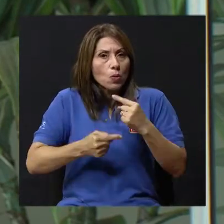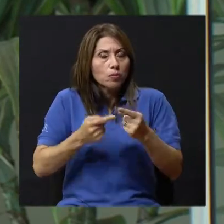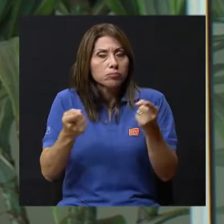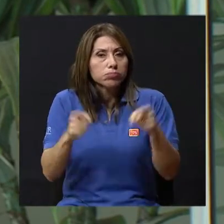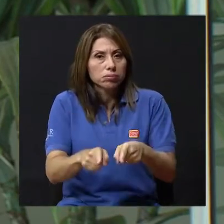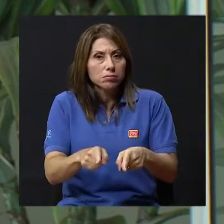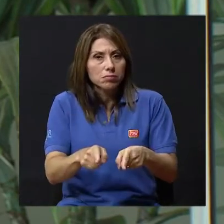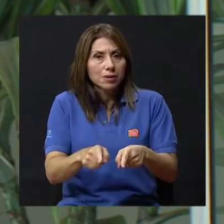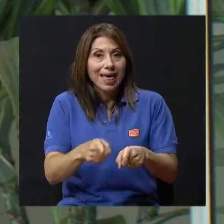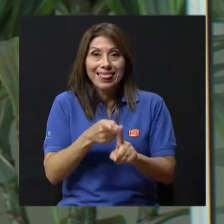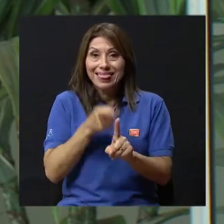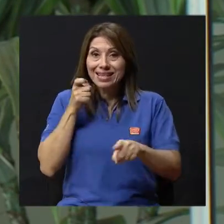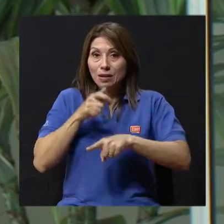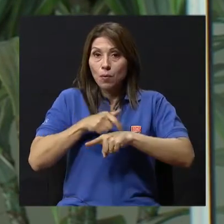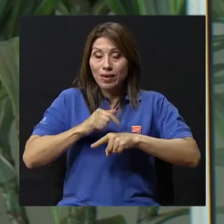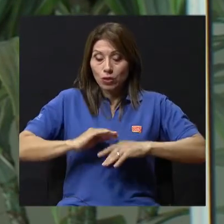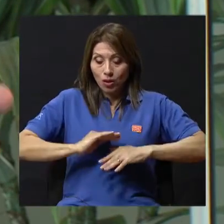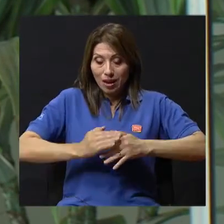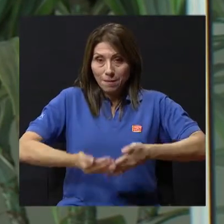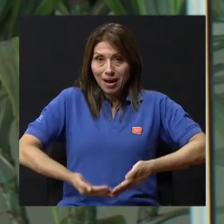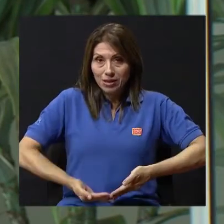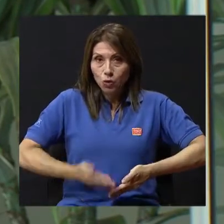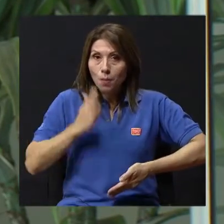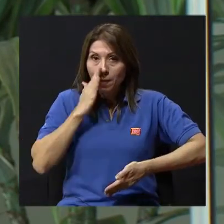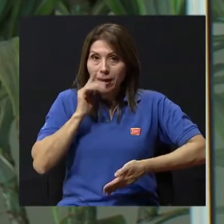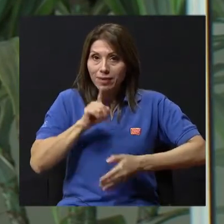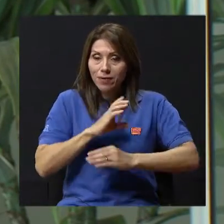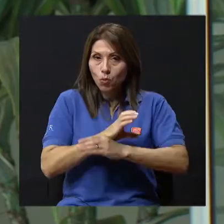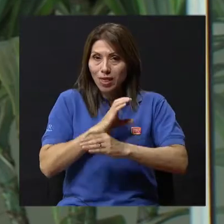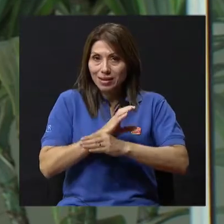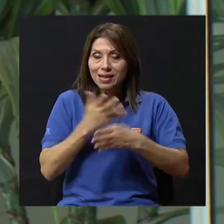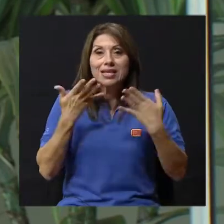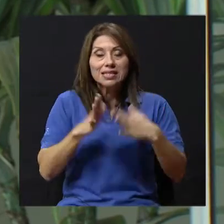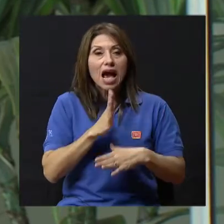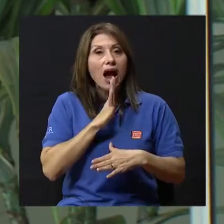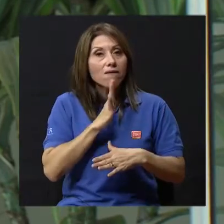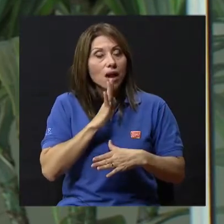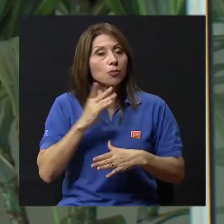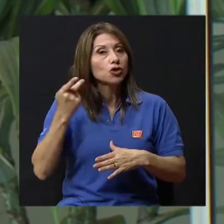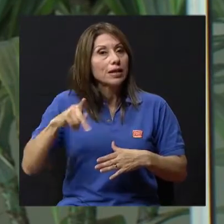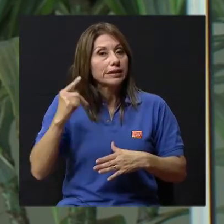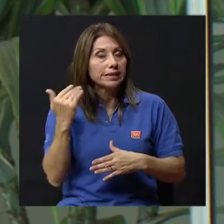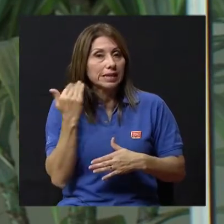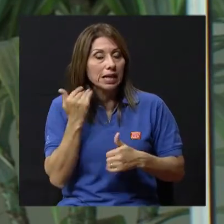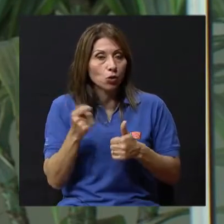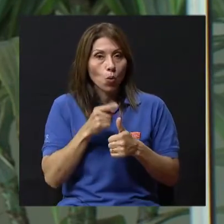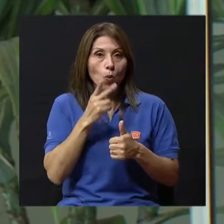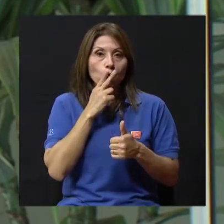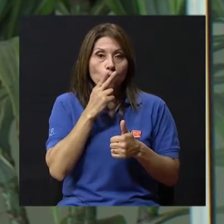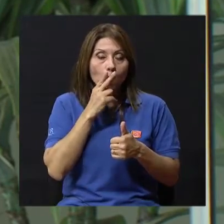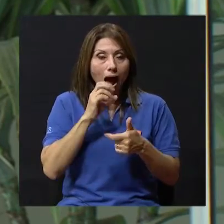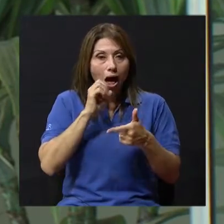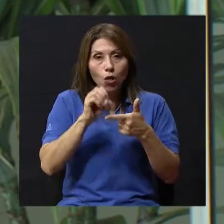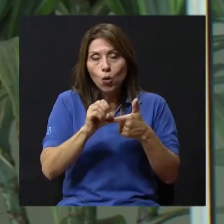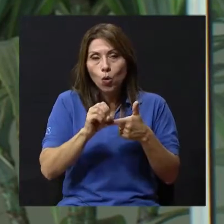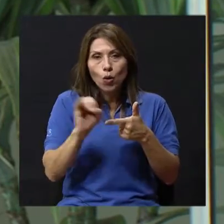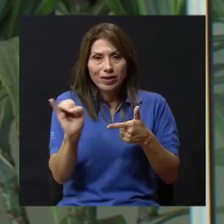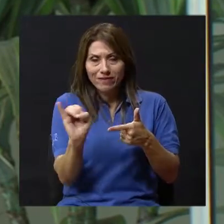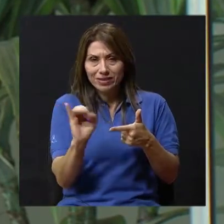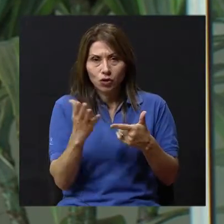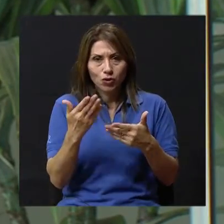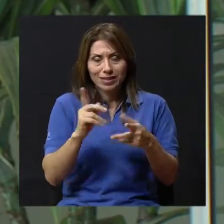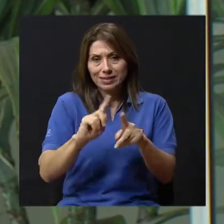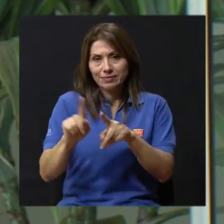madre tiene que cuidarse, porque ya sabemos, ya hablamos de los factores de riesgo como el fumado, etcétera, las infecciones. Pero es interesante